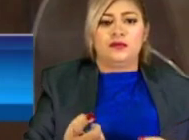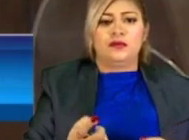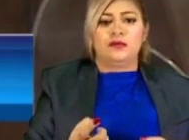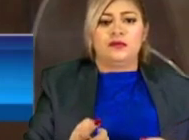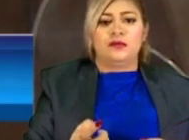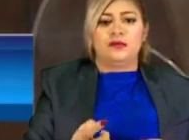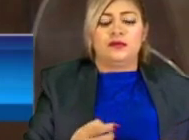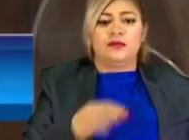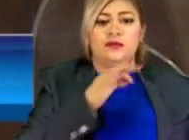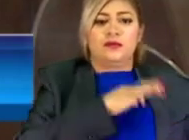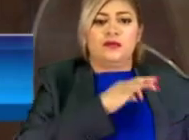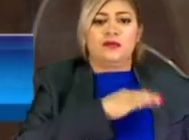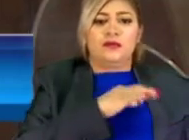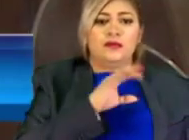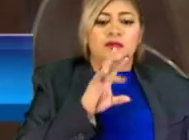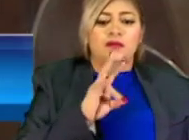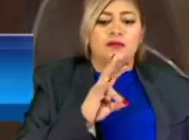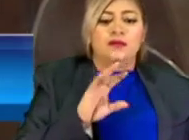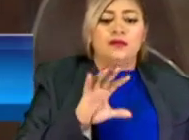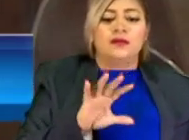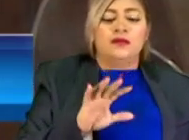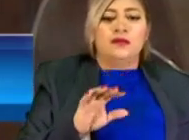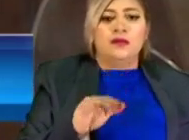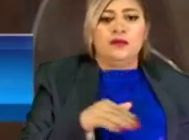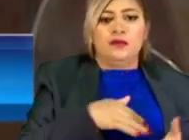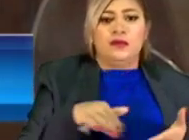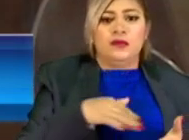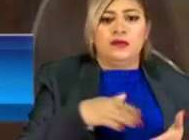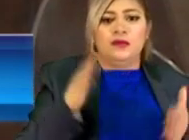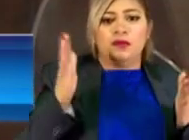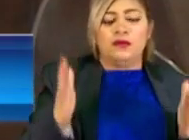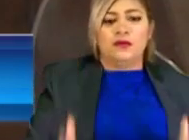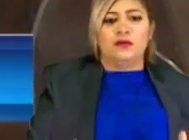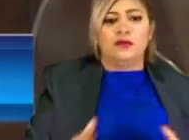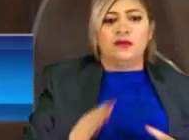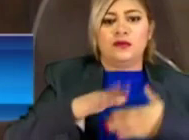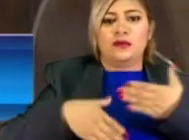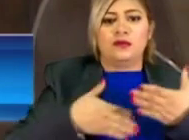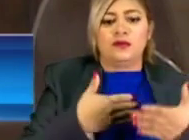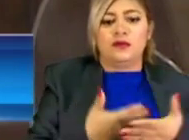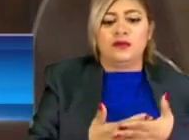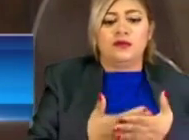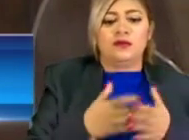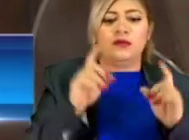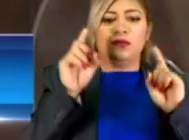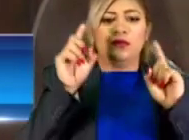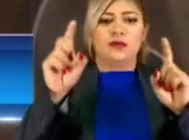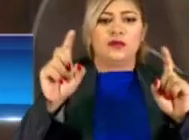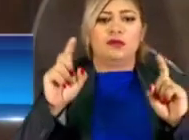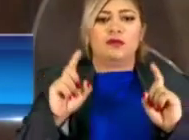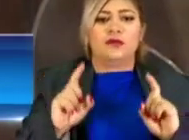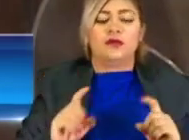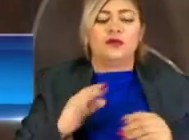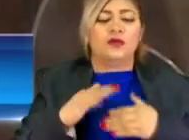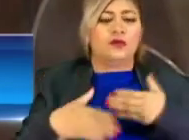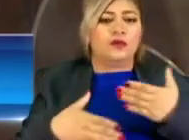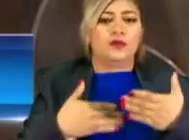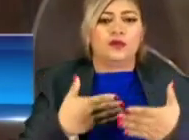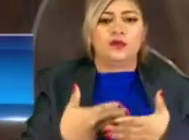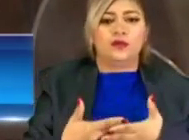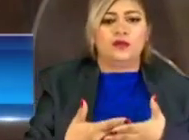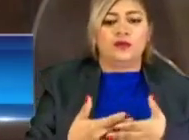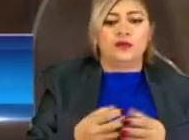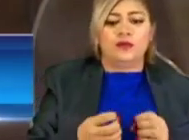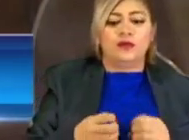beneficiamos a 75 mil estudiantes en todos los niveles de educación, rompiendo todas las cifras